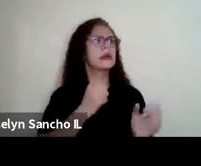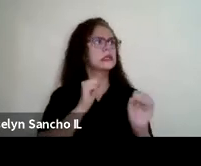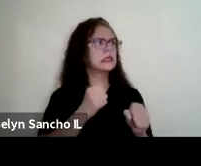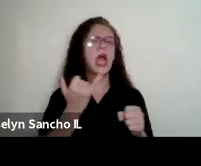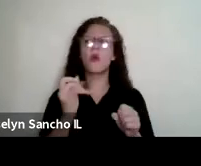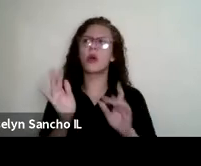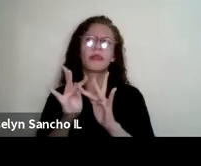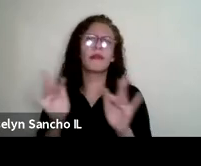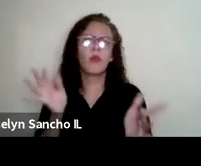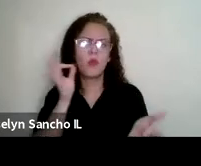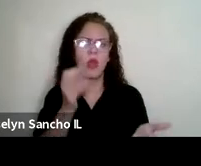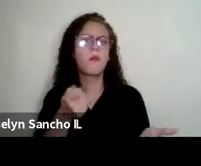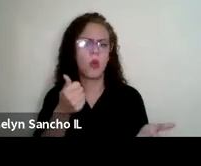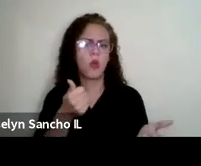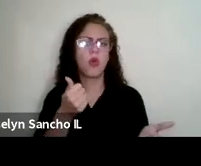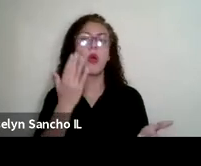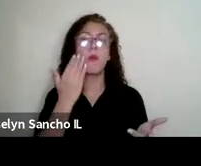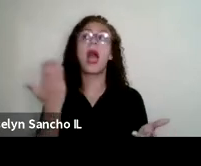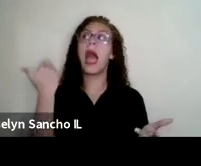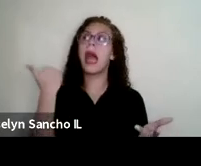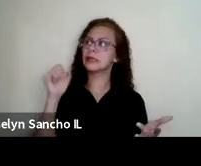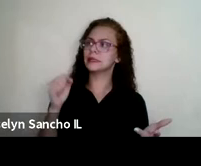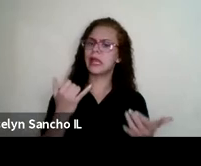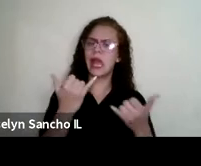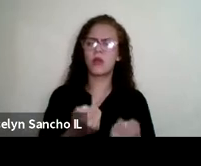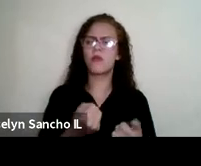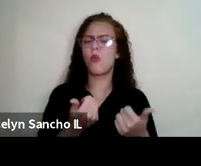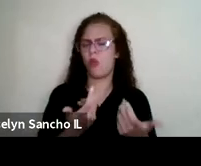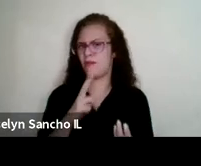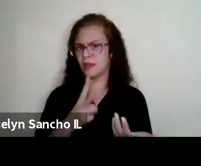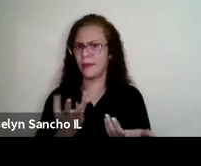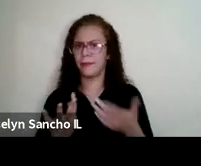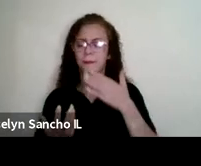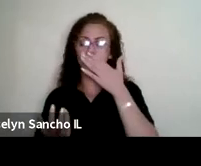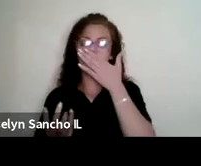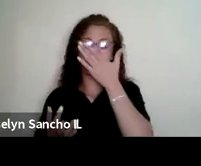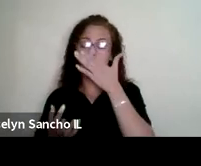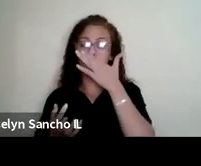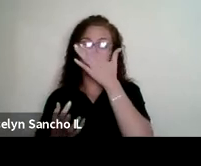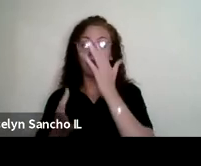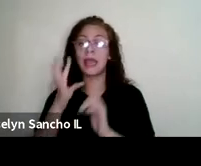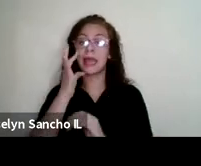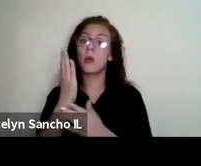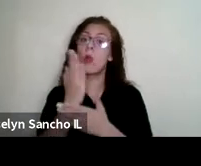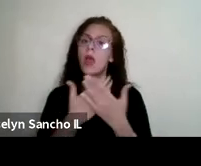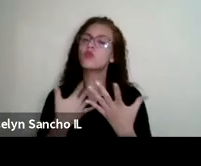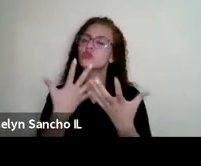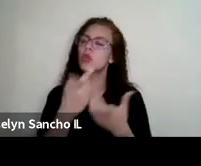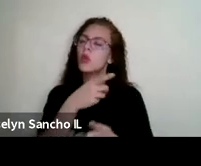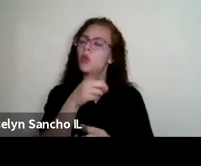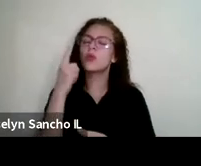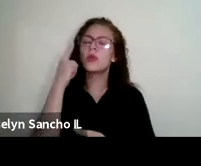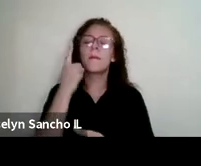ahora no hay? ¿Verdad? ¿Por qué antes había y por qué ahora hay tan pocas? Más bien, ¿verdad? Creo que es algo que también quiero dejarles como